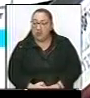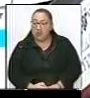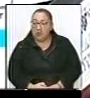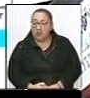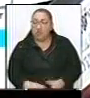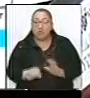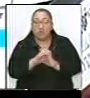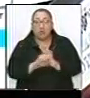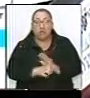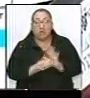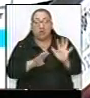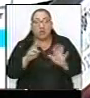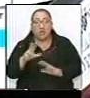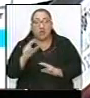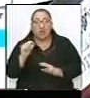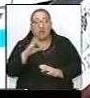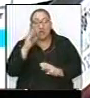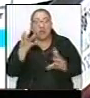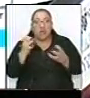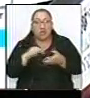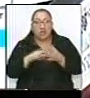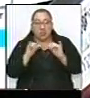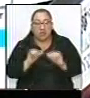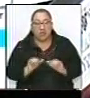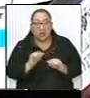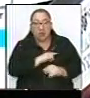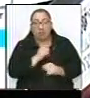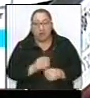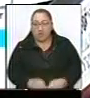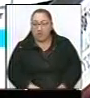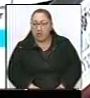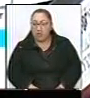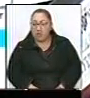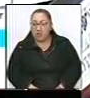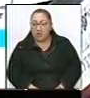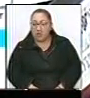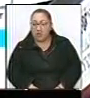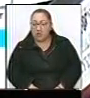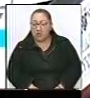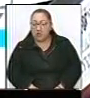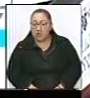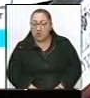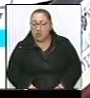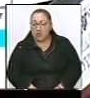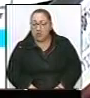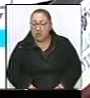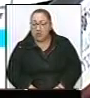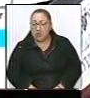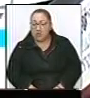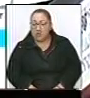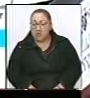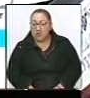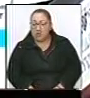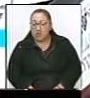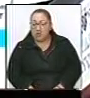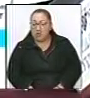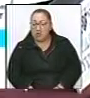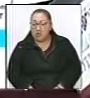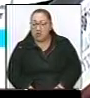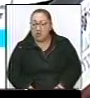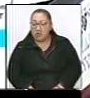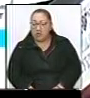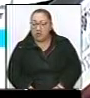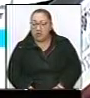era Fujimori, que quería quedarse en el poder, disminuyó más atribuciones al Congreso. Ahora no sabemos por